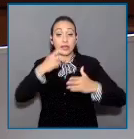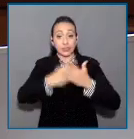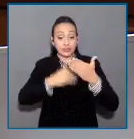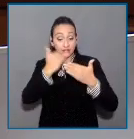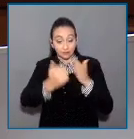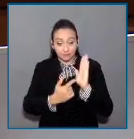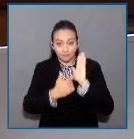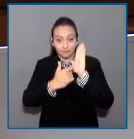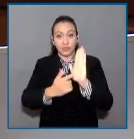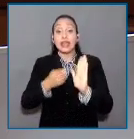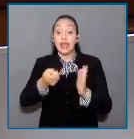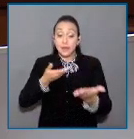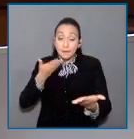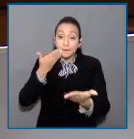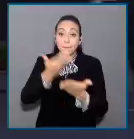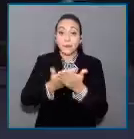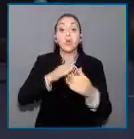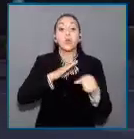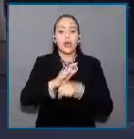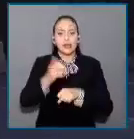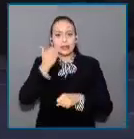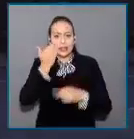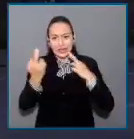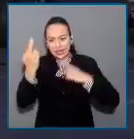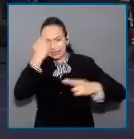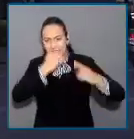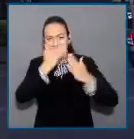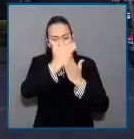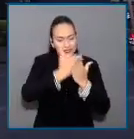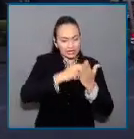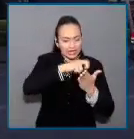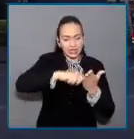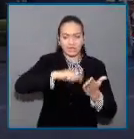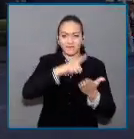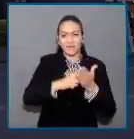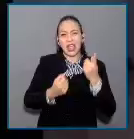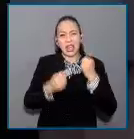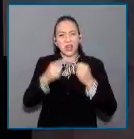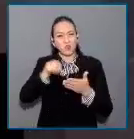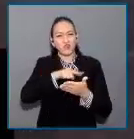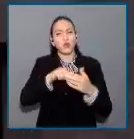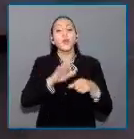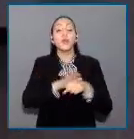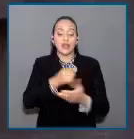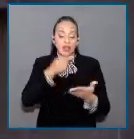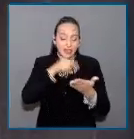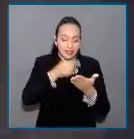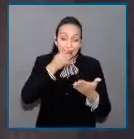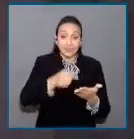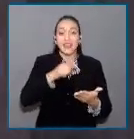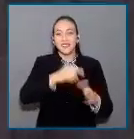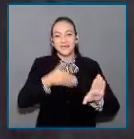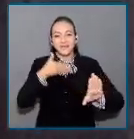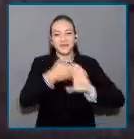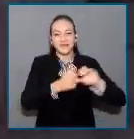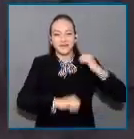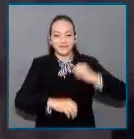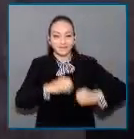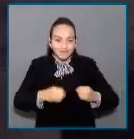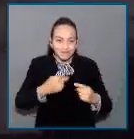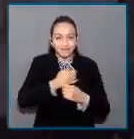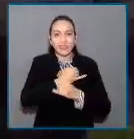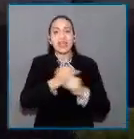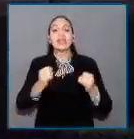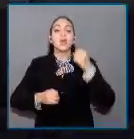propone declarar inválidas diversas disposiciones de la reforma, centralmente por atentar contra la división de poderes, la independencia judicial y el acceso a la